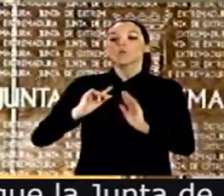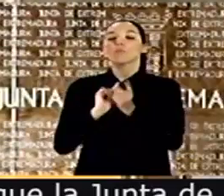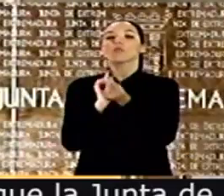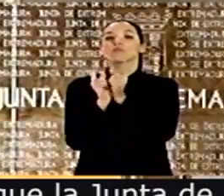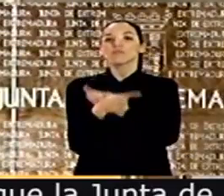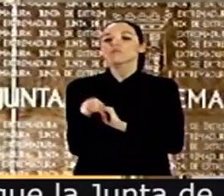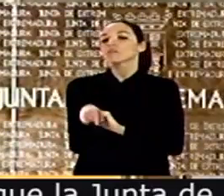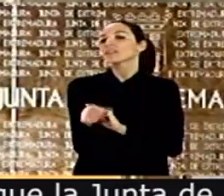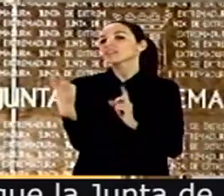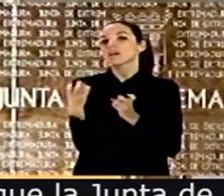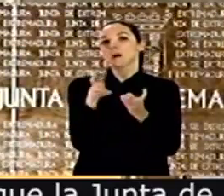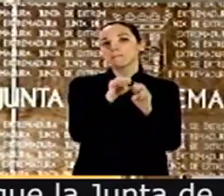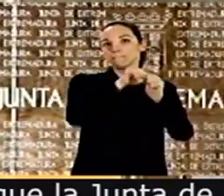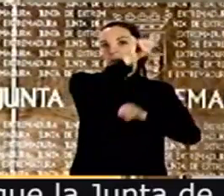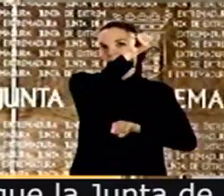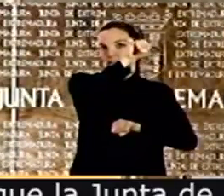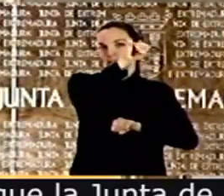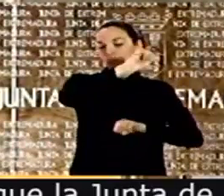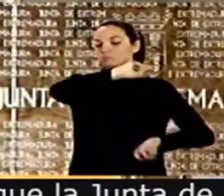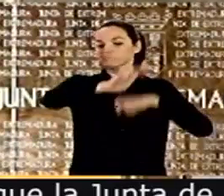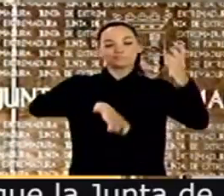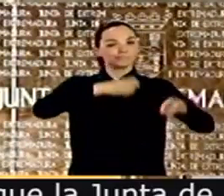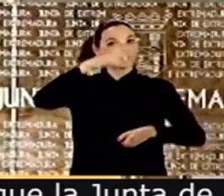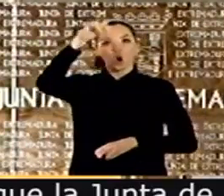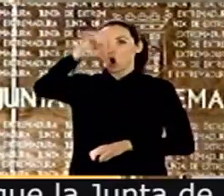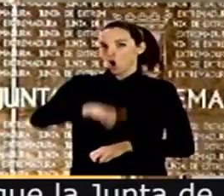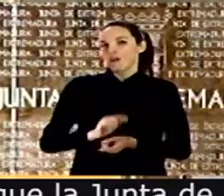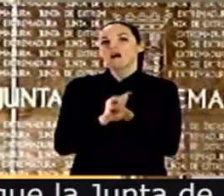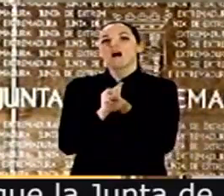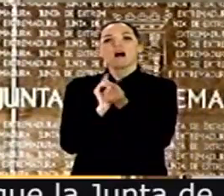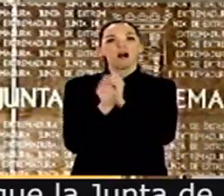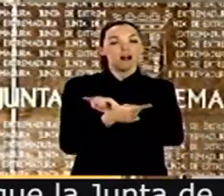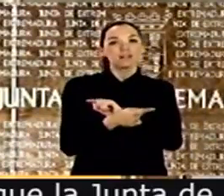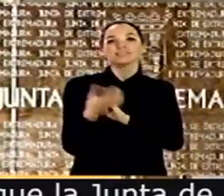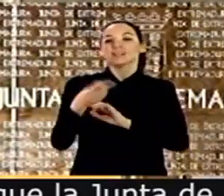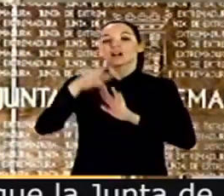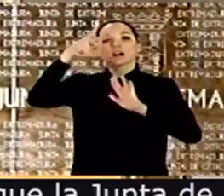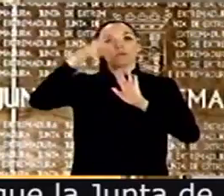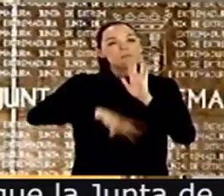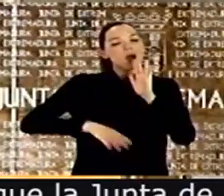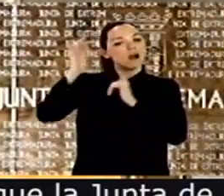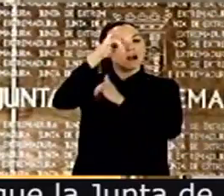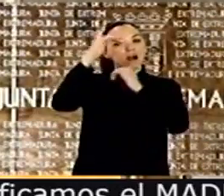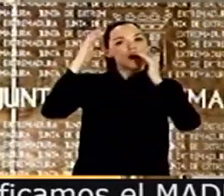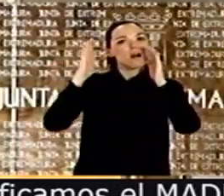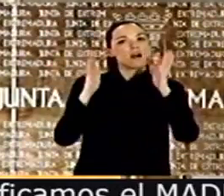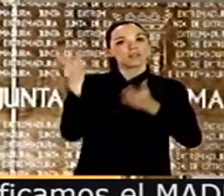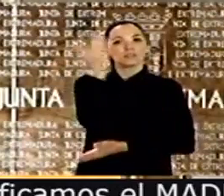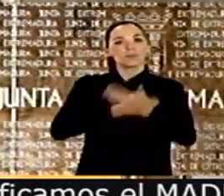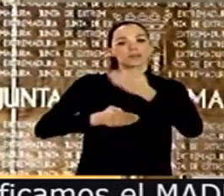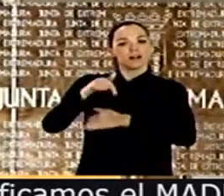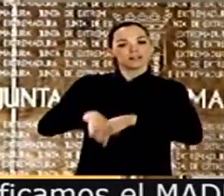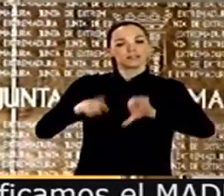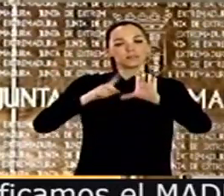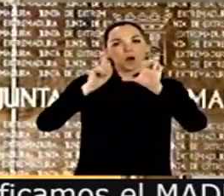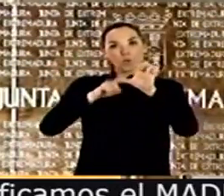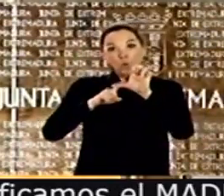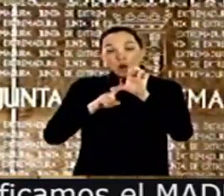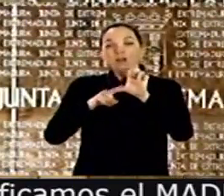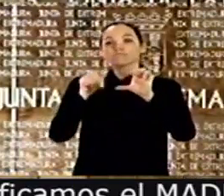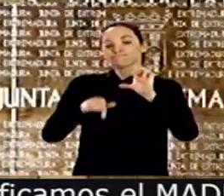sobre el MADES. Hoy modificamos el MADES, el Marco de Atención a la Discapacidad en Extremadura, modificamos